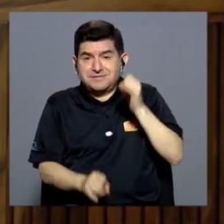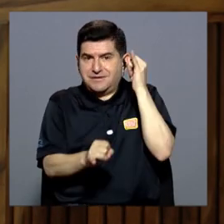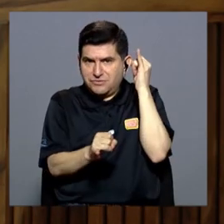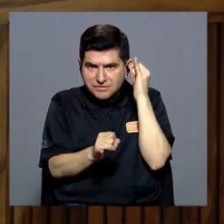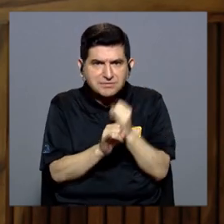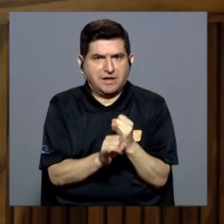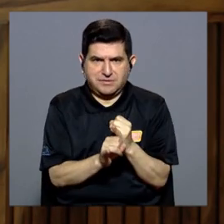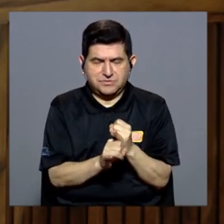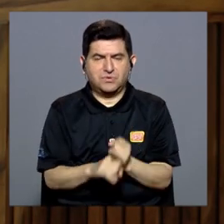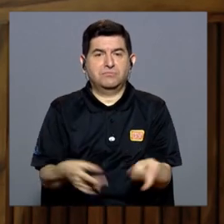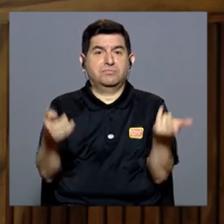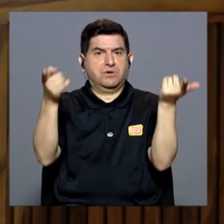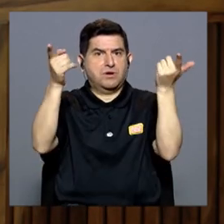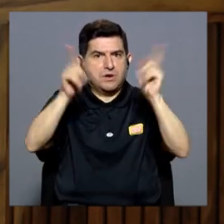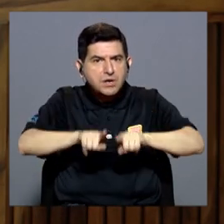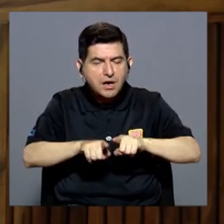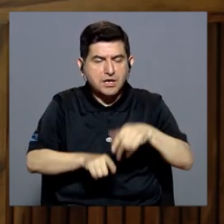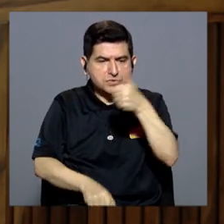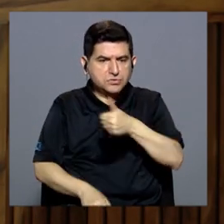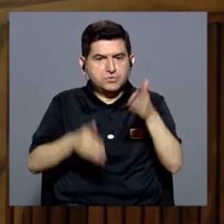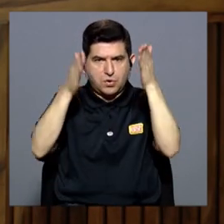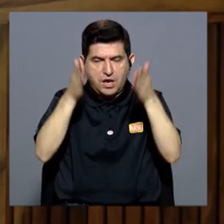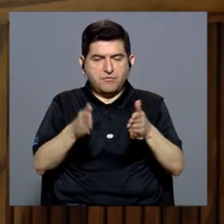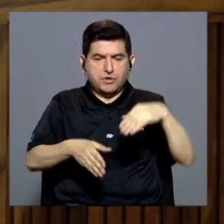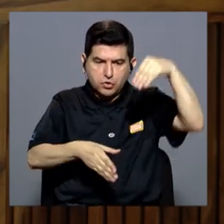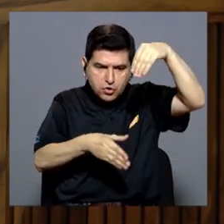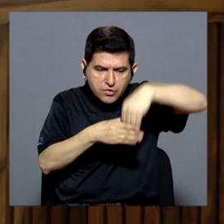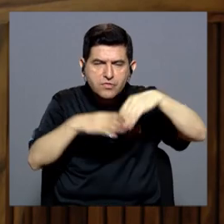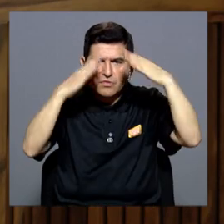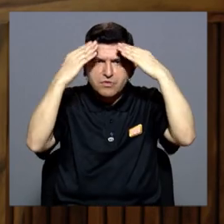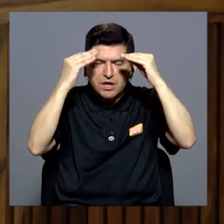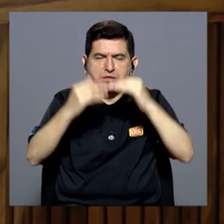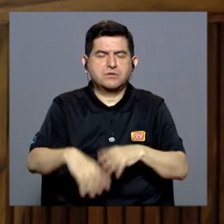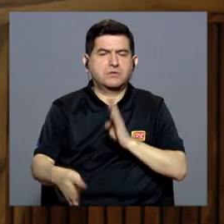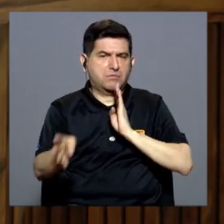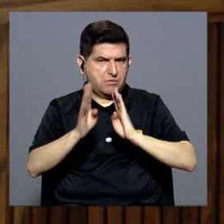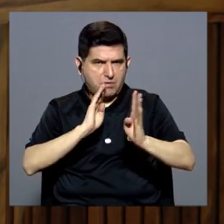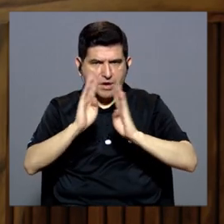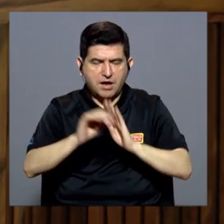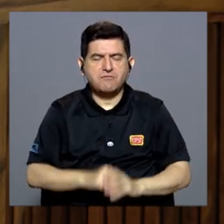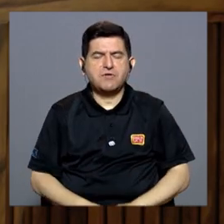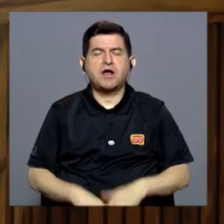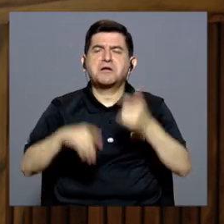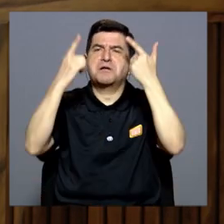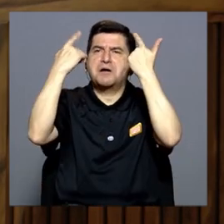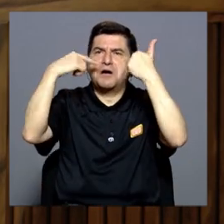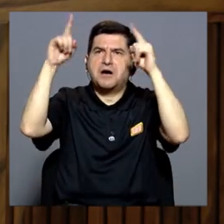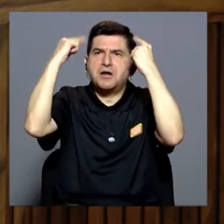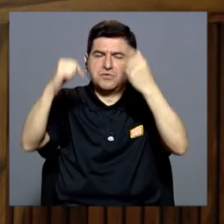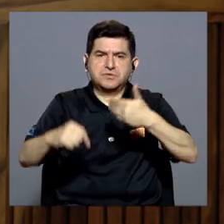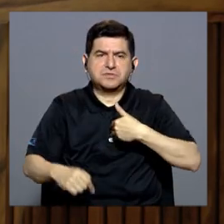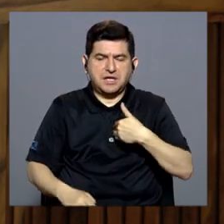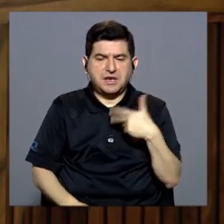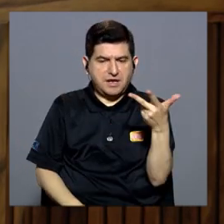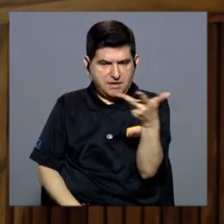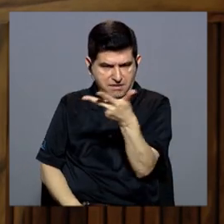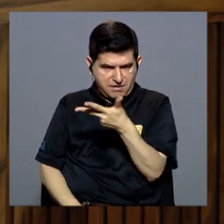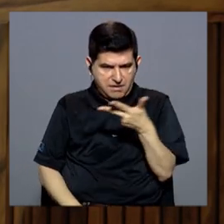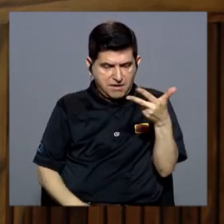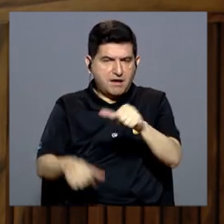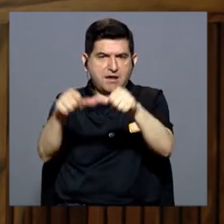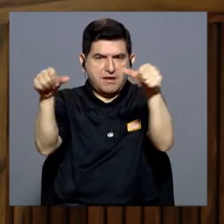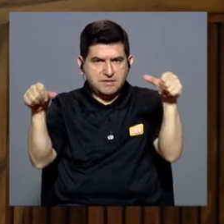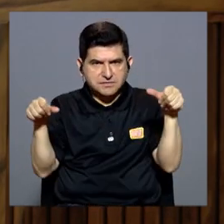institución y en este caso para el rector en su informe hacer referencia a los logros que tenemos en esas